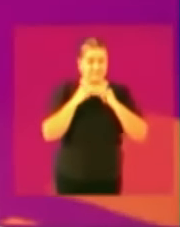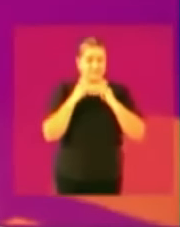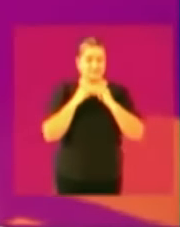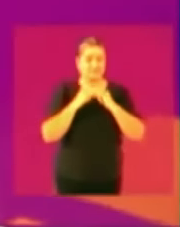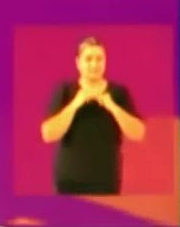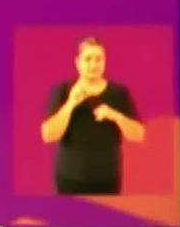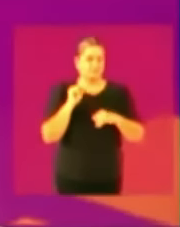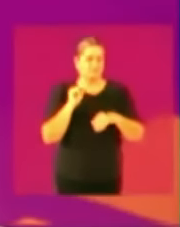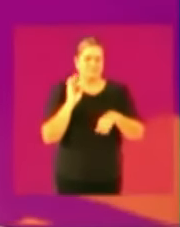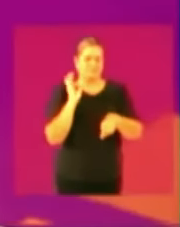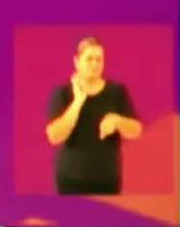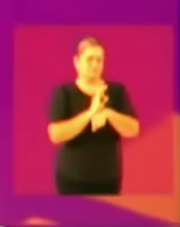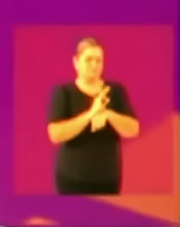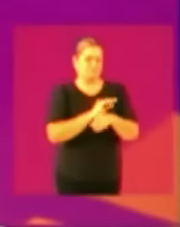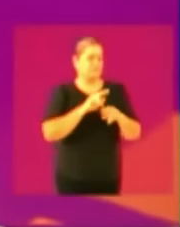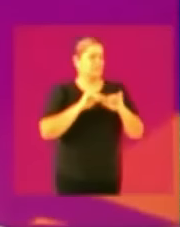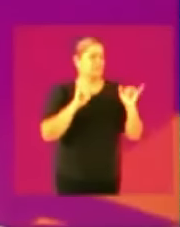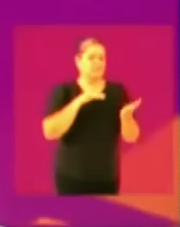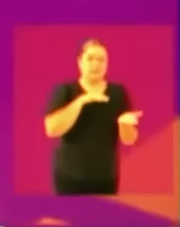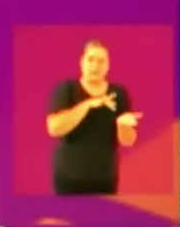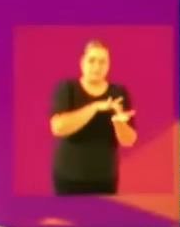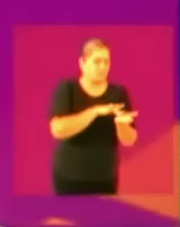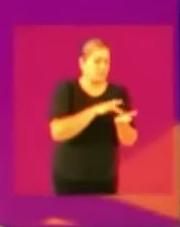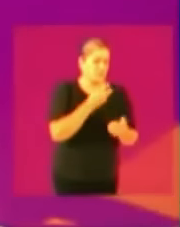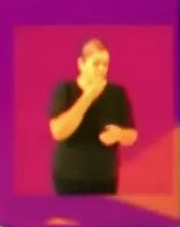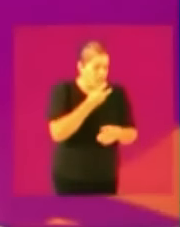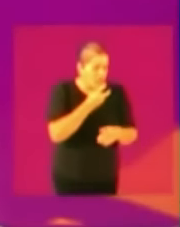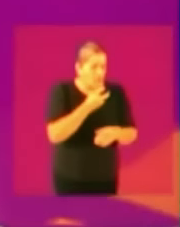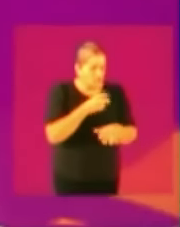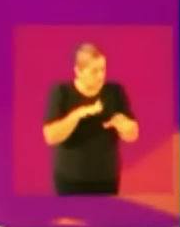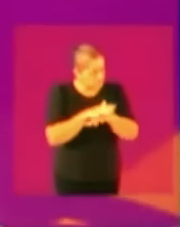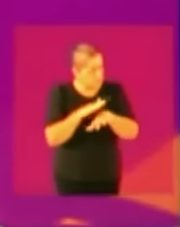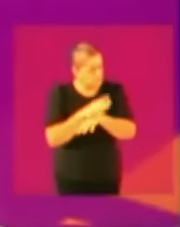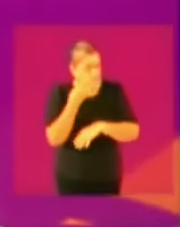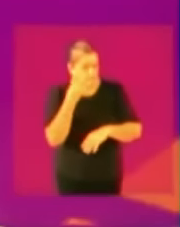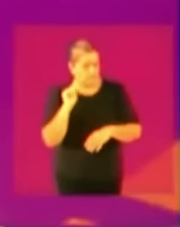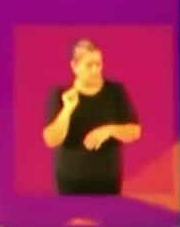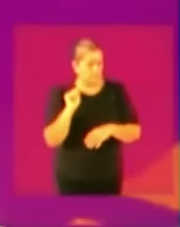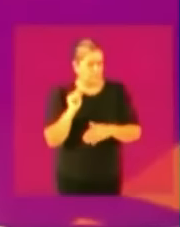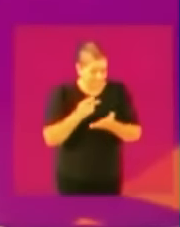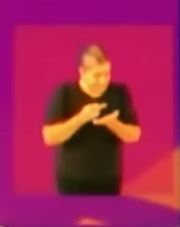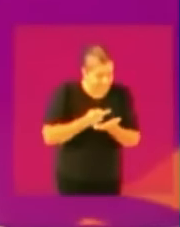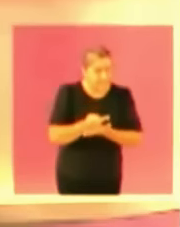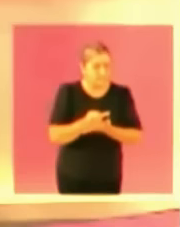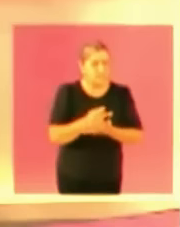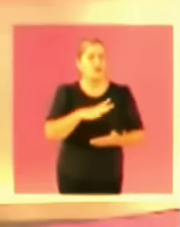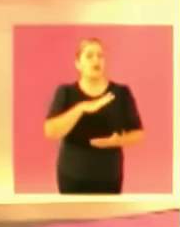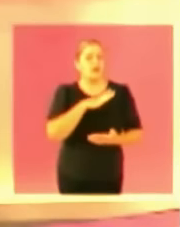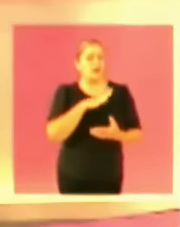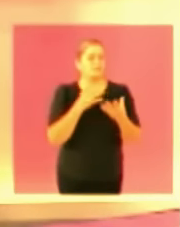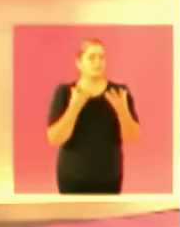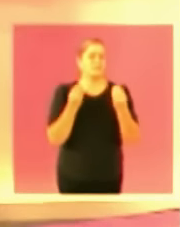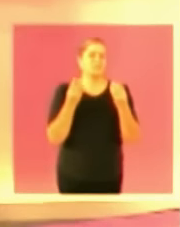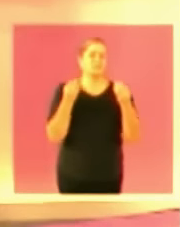peloteo, el peor que he visto, y al final de cuentas creo que este ya mató a los dos que siguen, porque era tal expectativa, y después de lo que vimos, claro, que